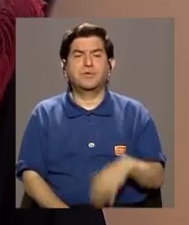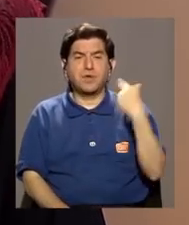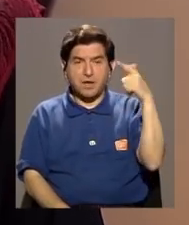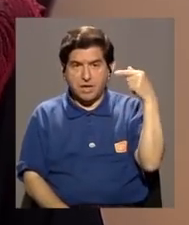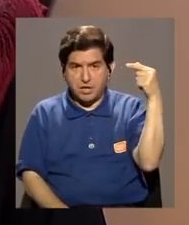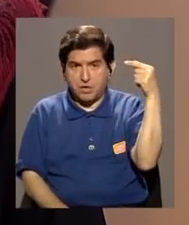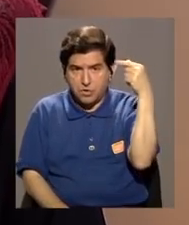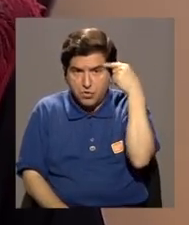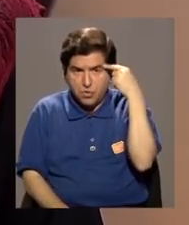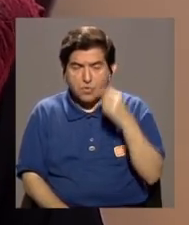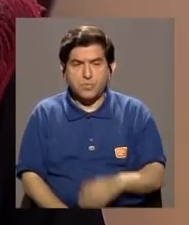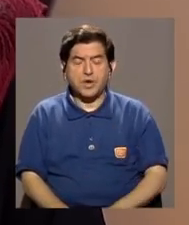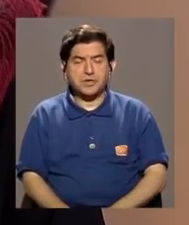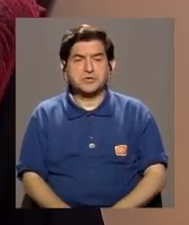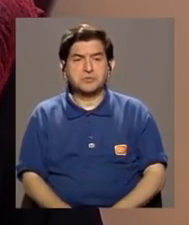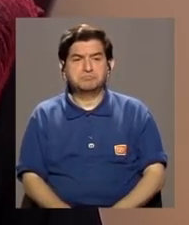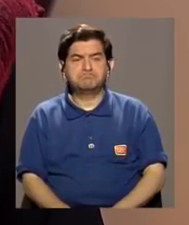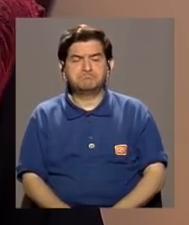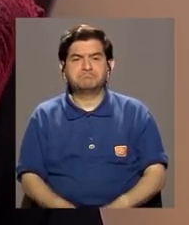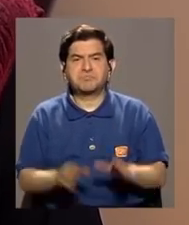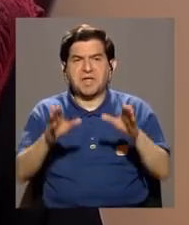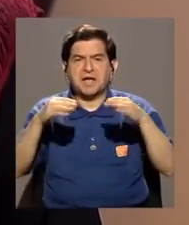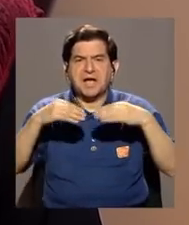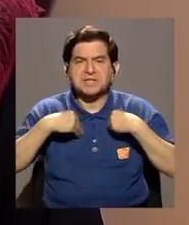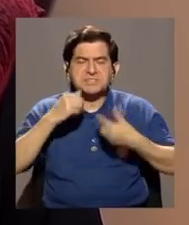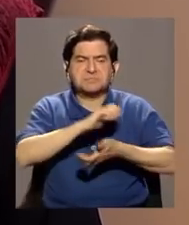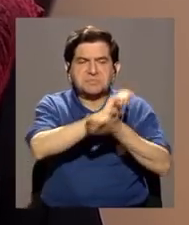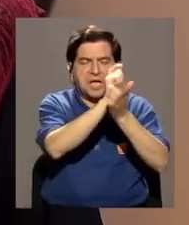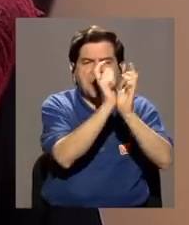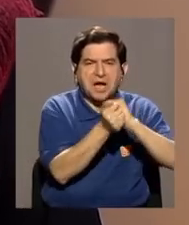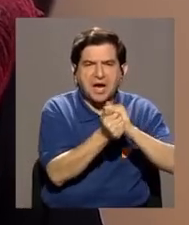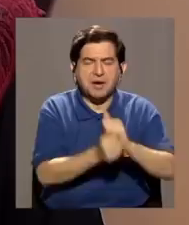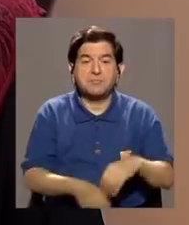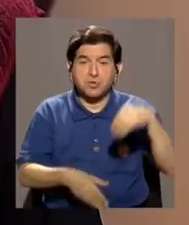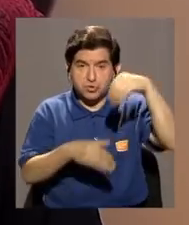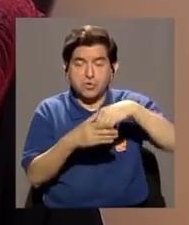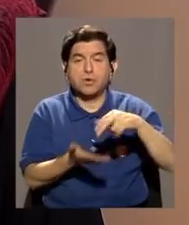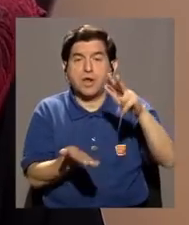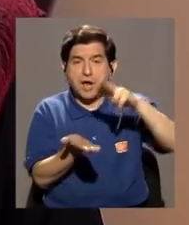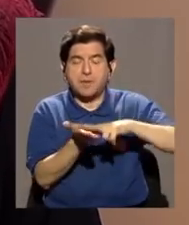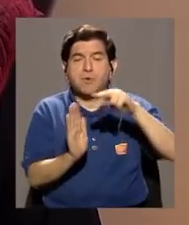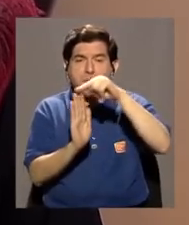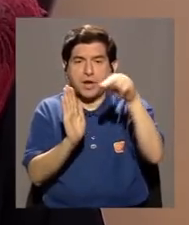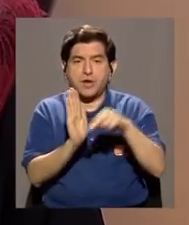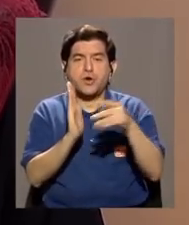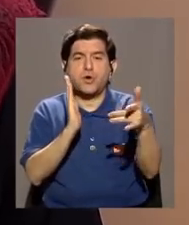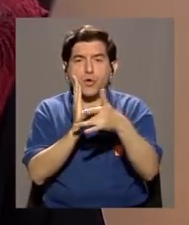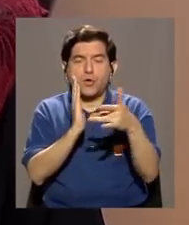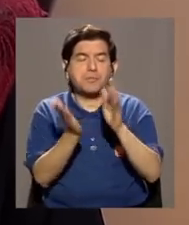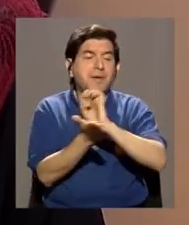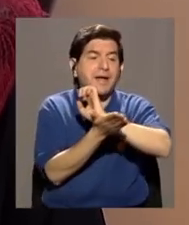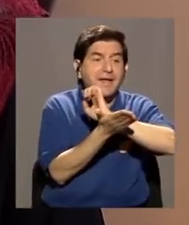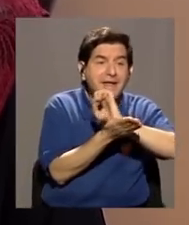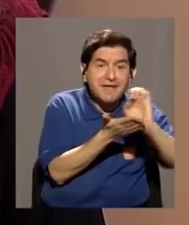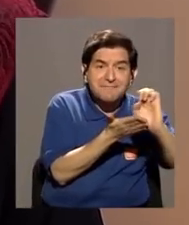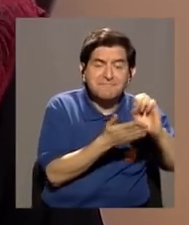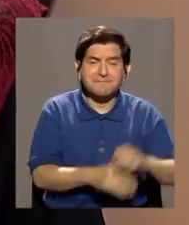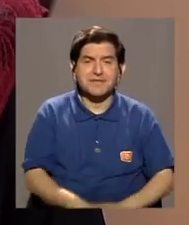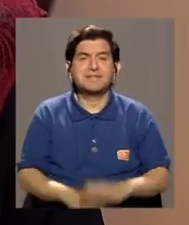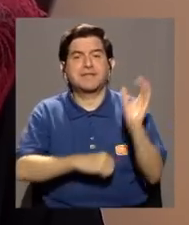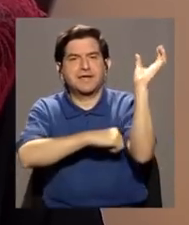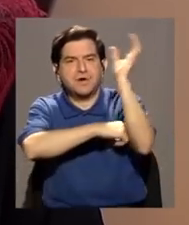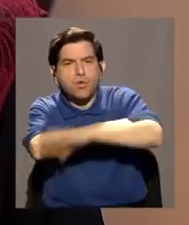estado y accede a hacer ciertos cambios incluyendo la aprobación de la norma técnica para evitar una